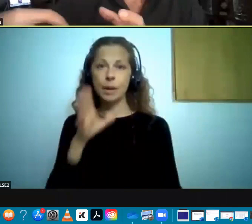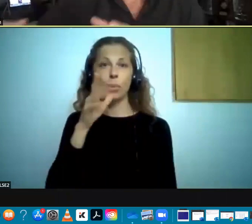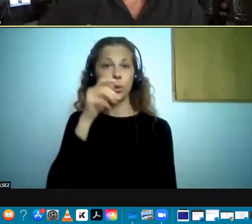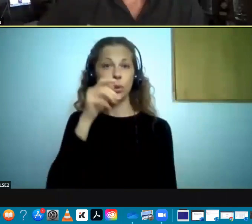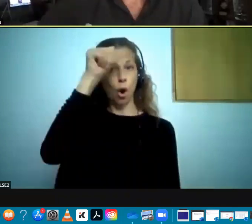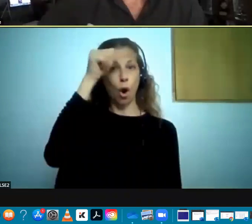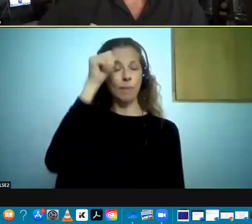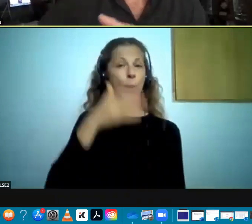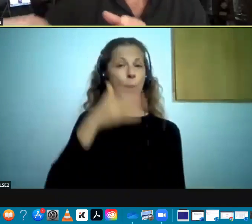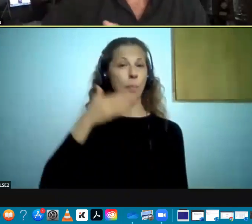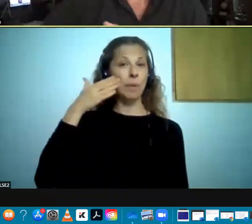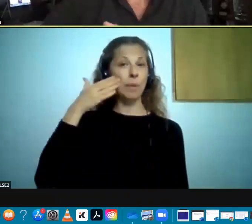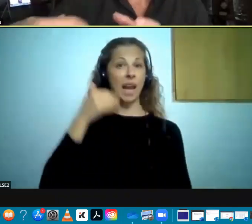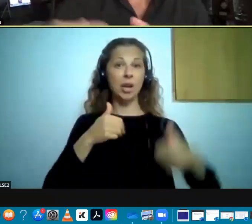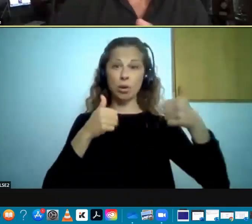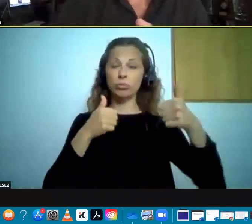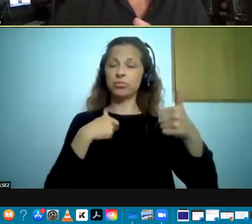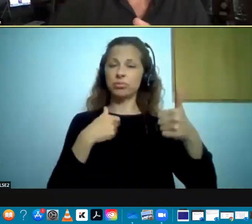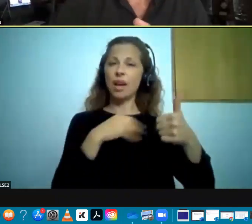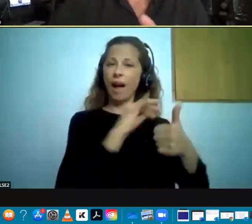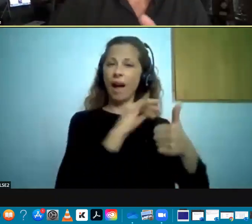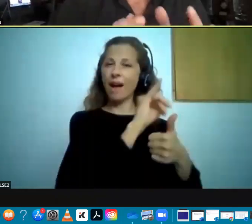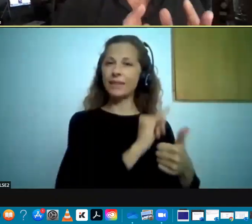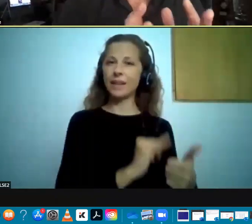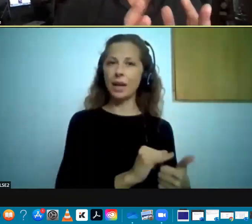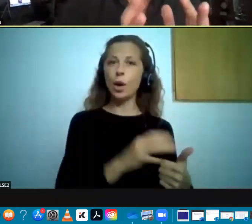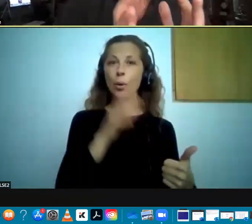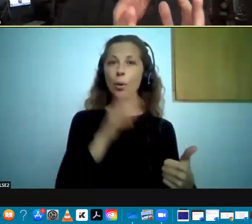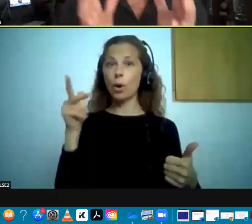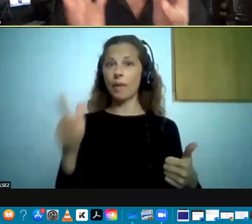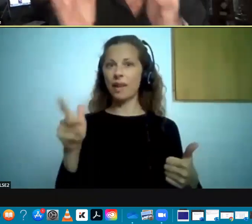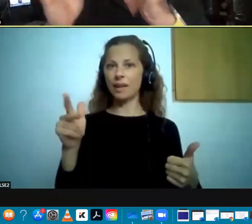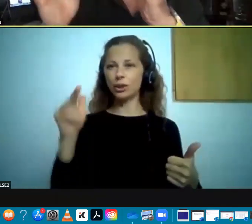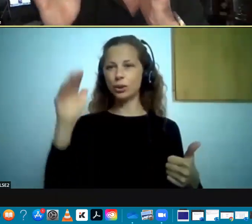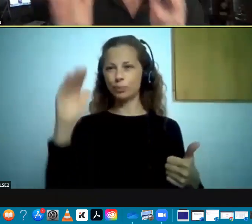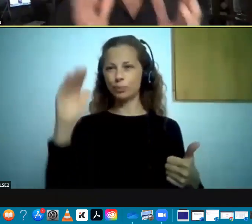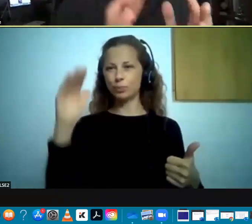tenemos porque se lo hemos restado en derechos a las mujeres. Por lo tanto, en esa